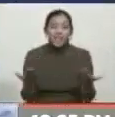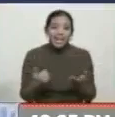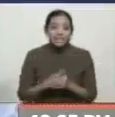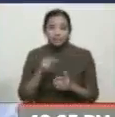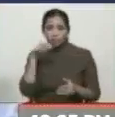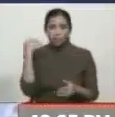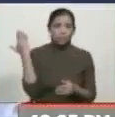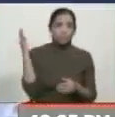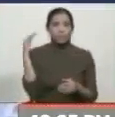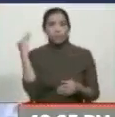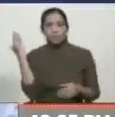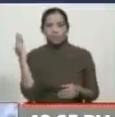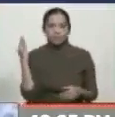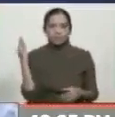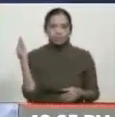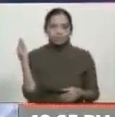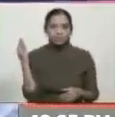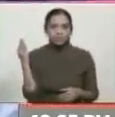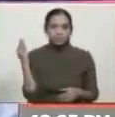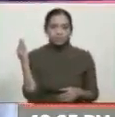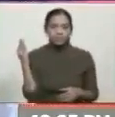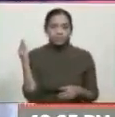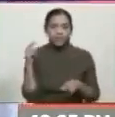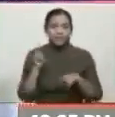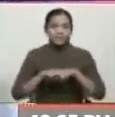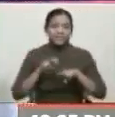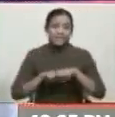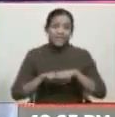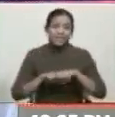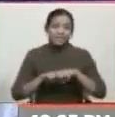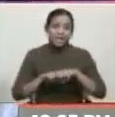burócratas van a sentarse, vale, a